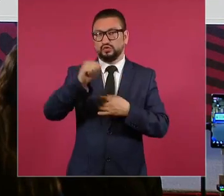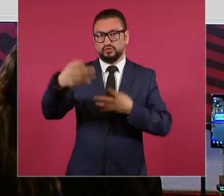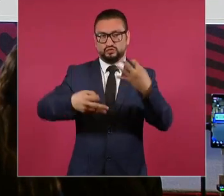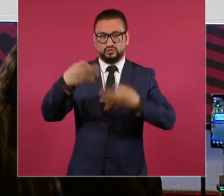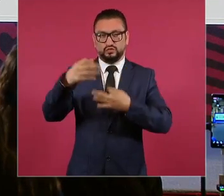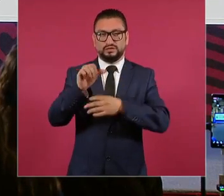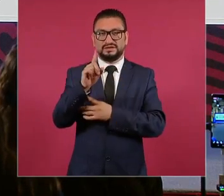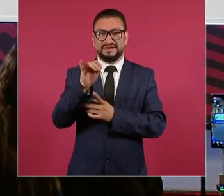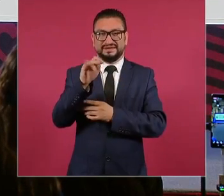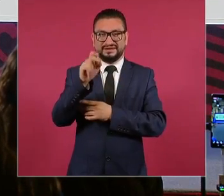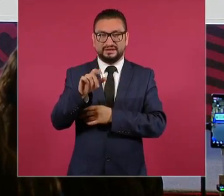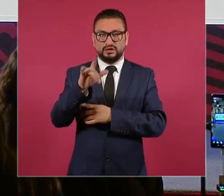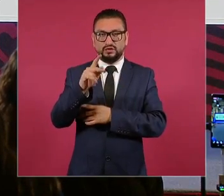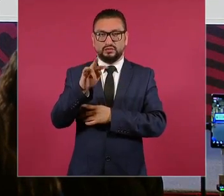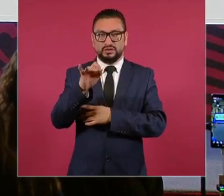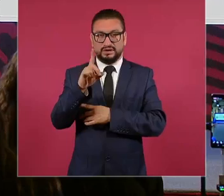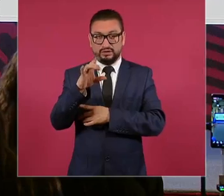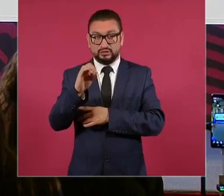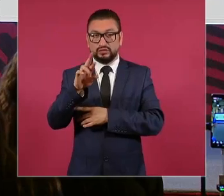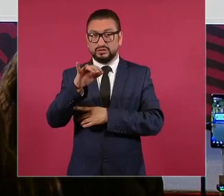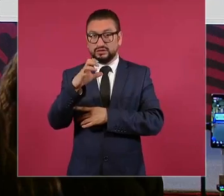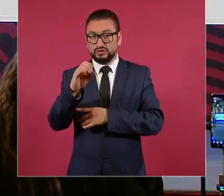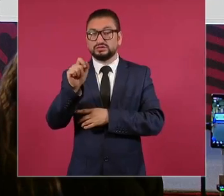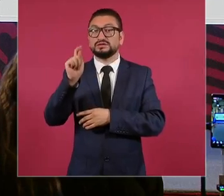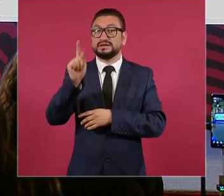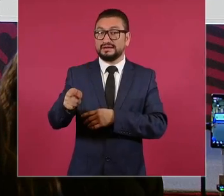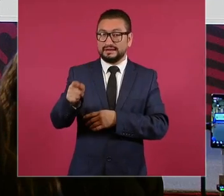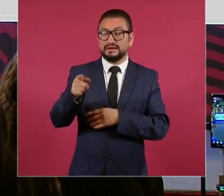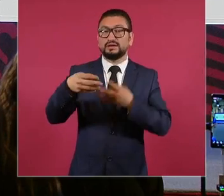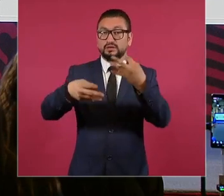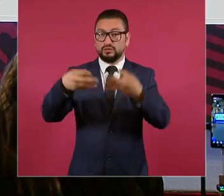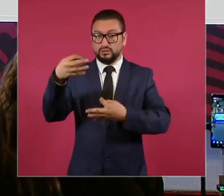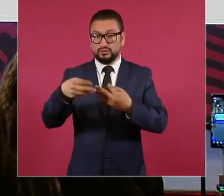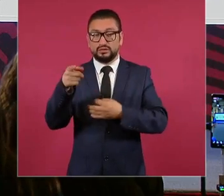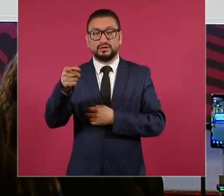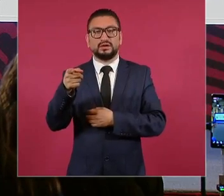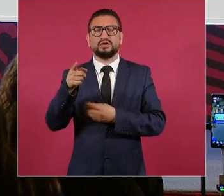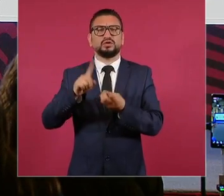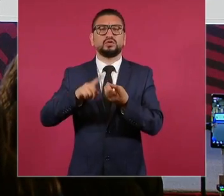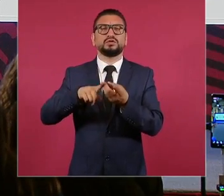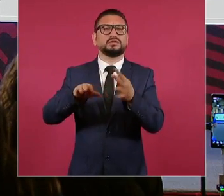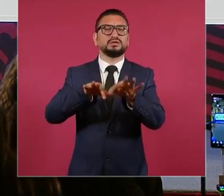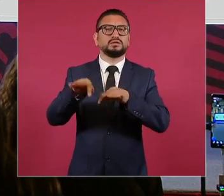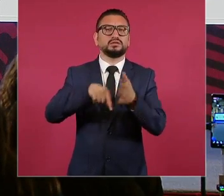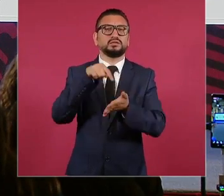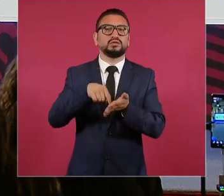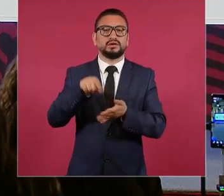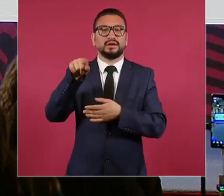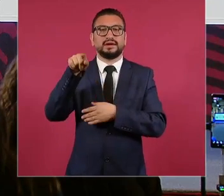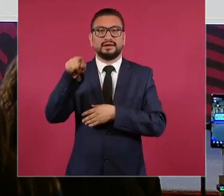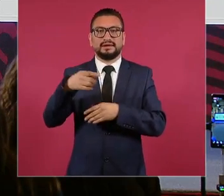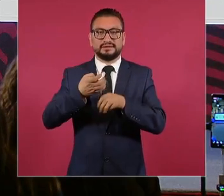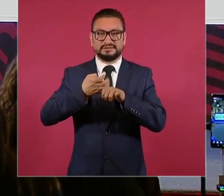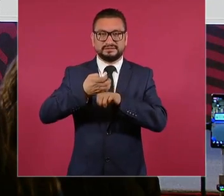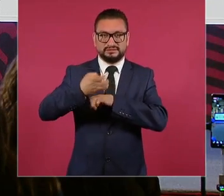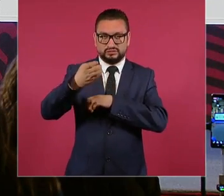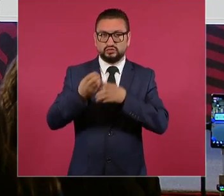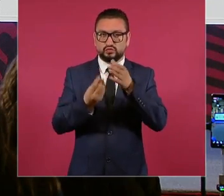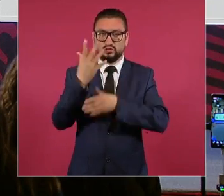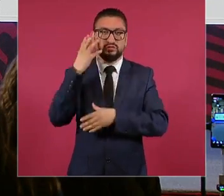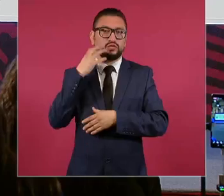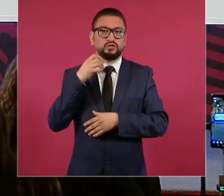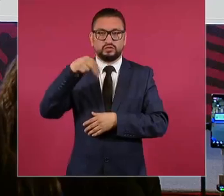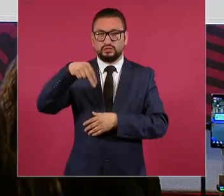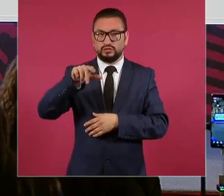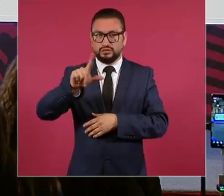es Adrián Leobardo Ríos González. Él está ubicado en el estado de Nuevo León, con sede